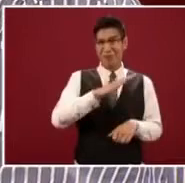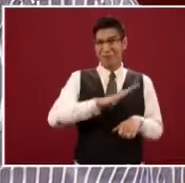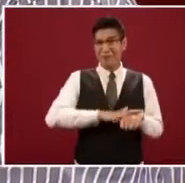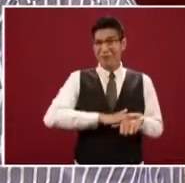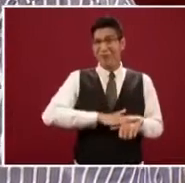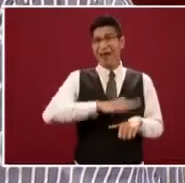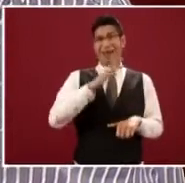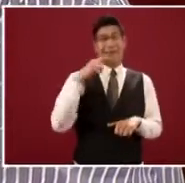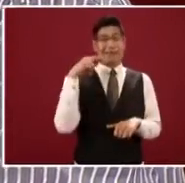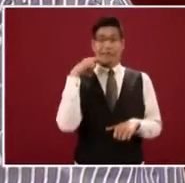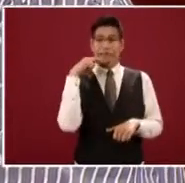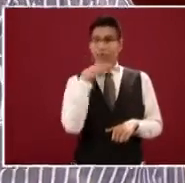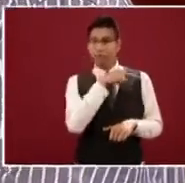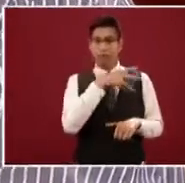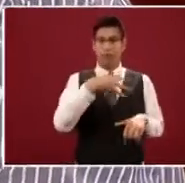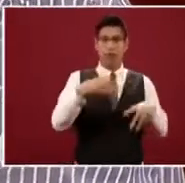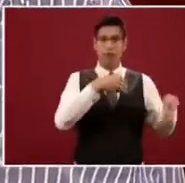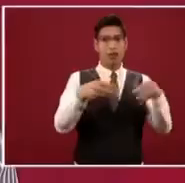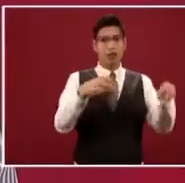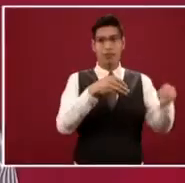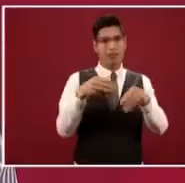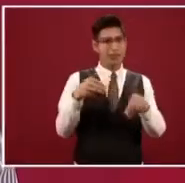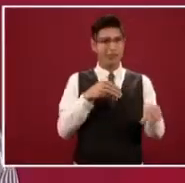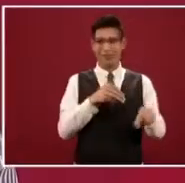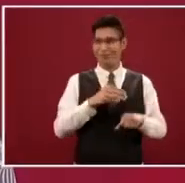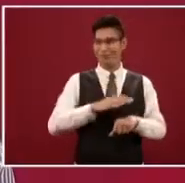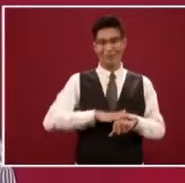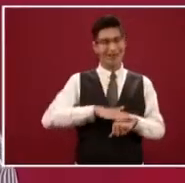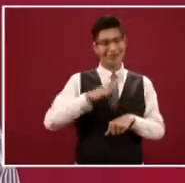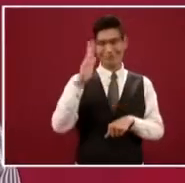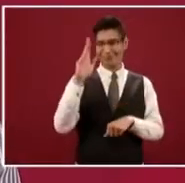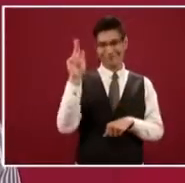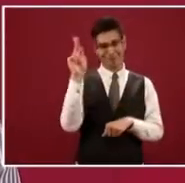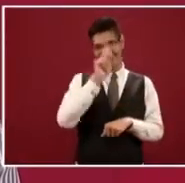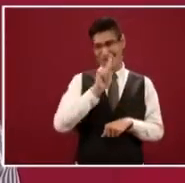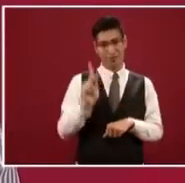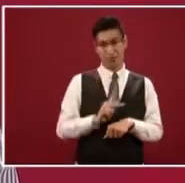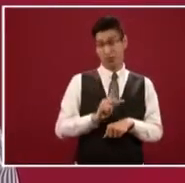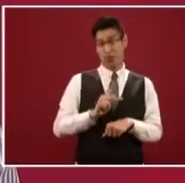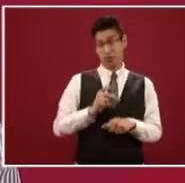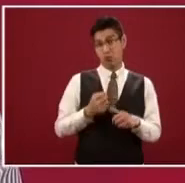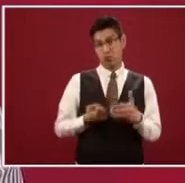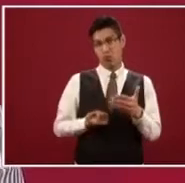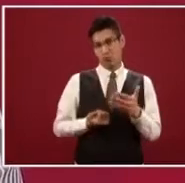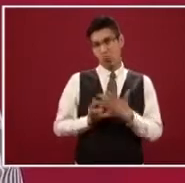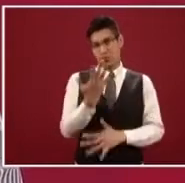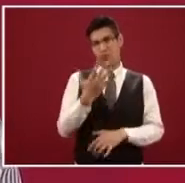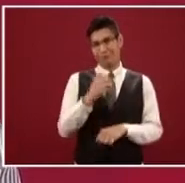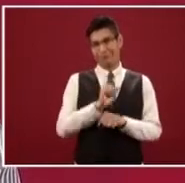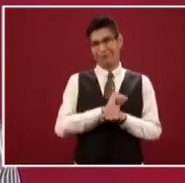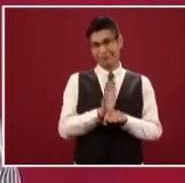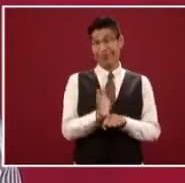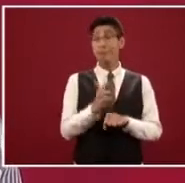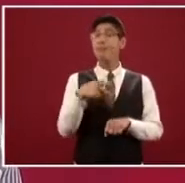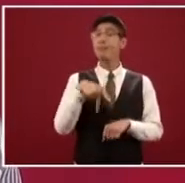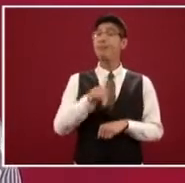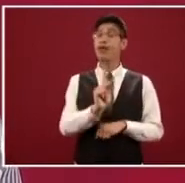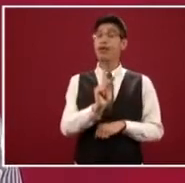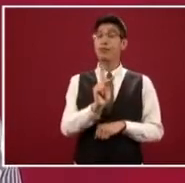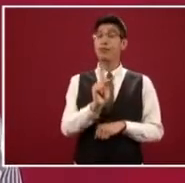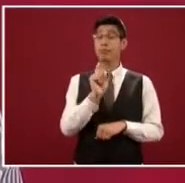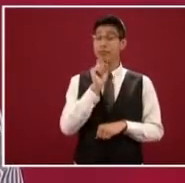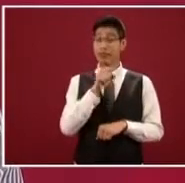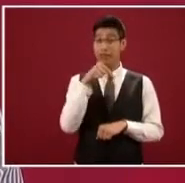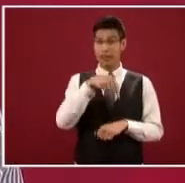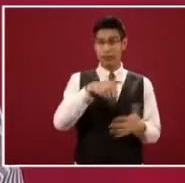muy probablemente va a ocurrir la mayor carga de enfermedad por el nuevo coronavirus. Pero también, afortunadamente, es